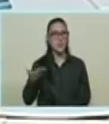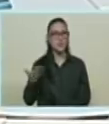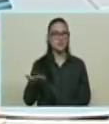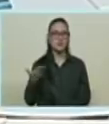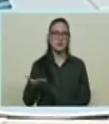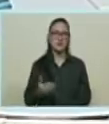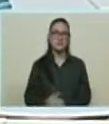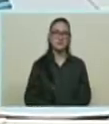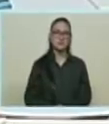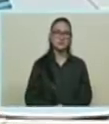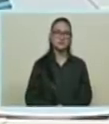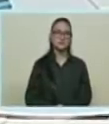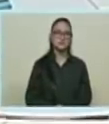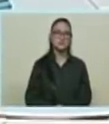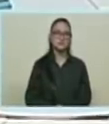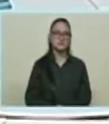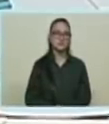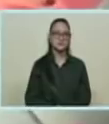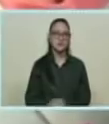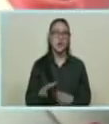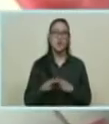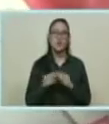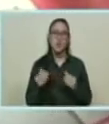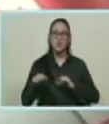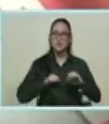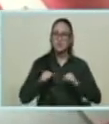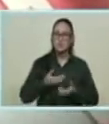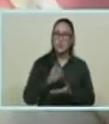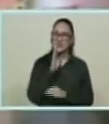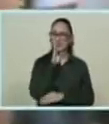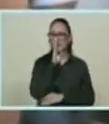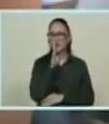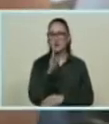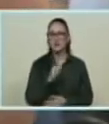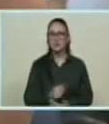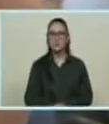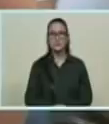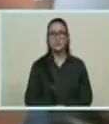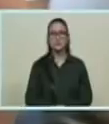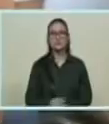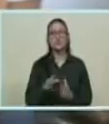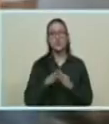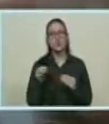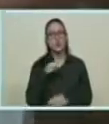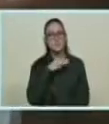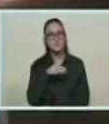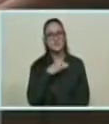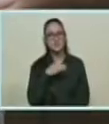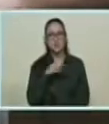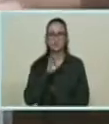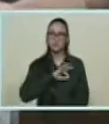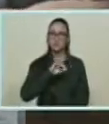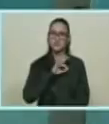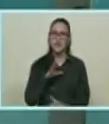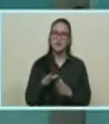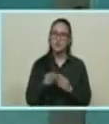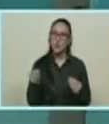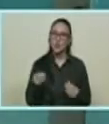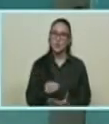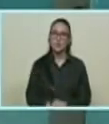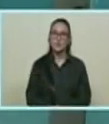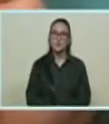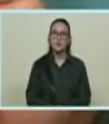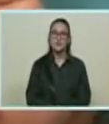que podamos hacer la interacción directa de todas las misiones sociales, todas.